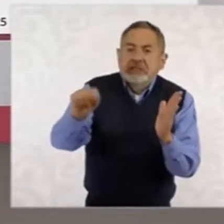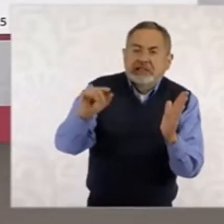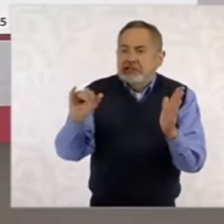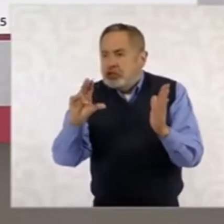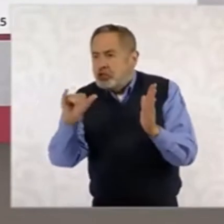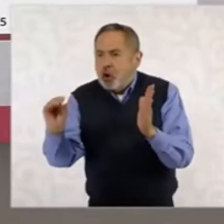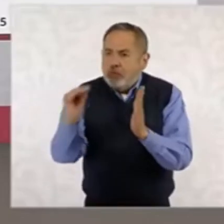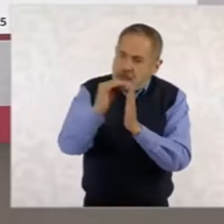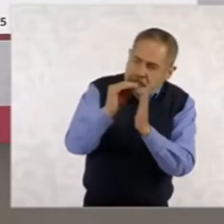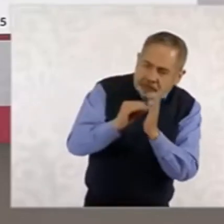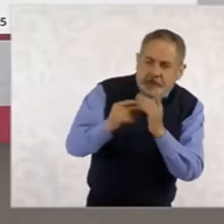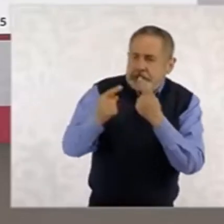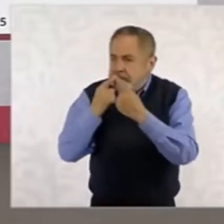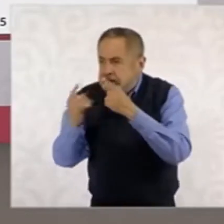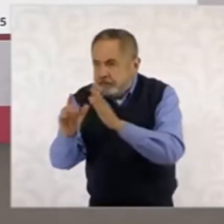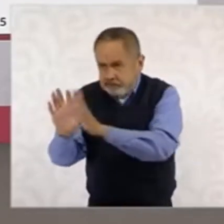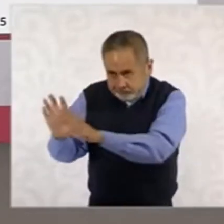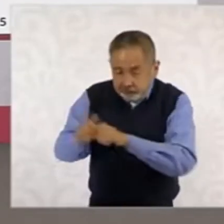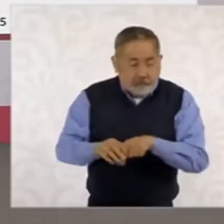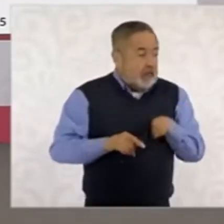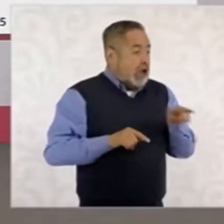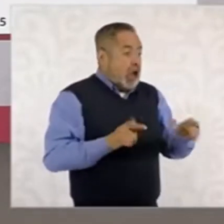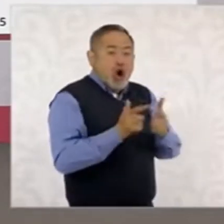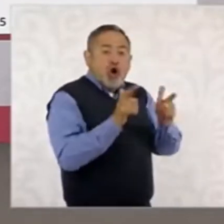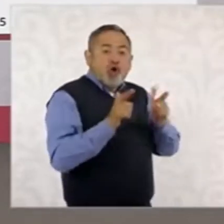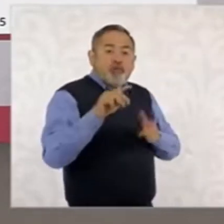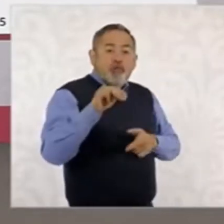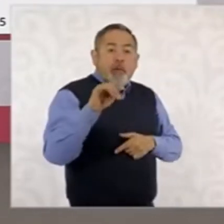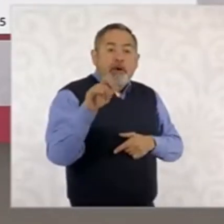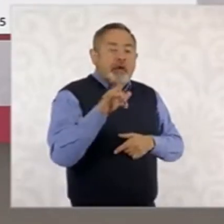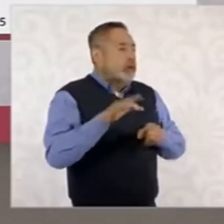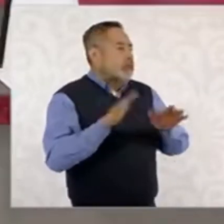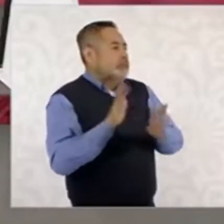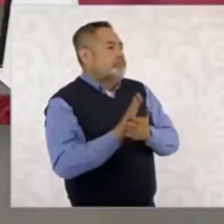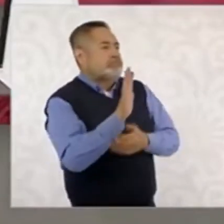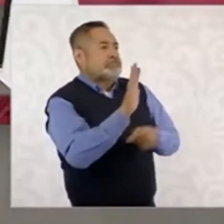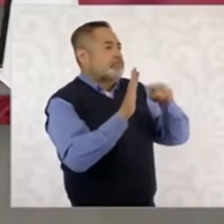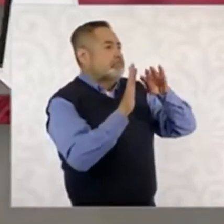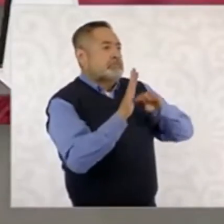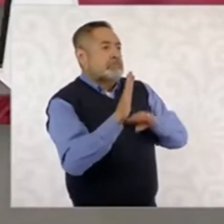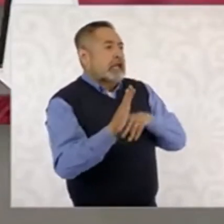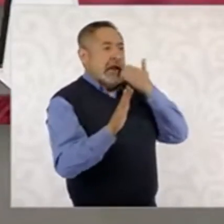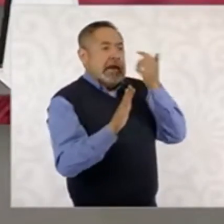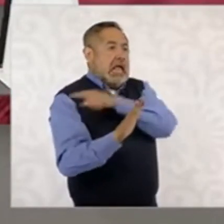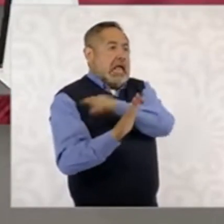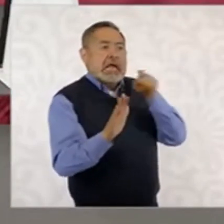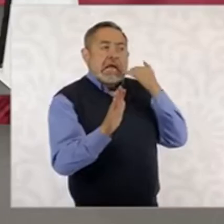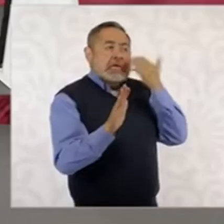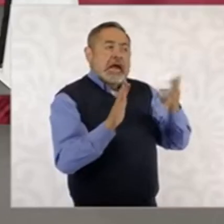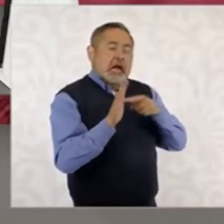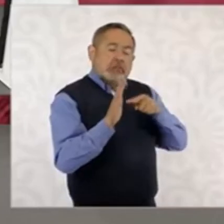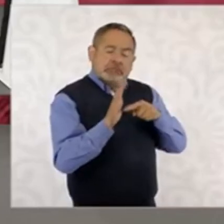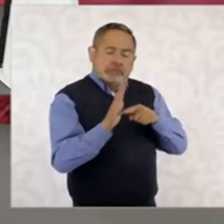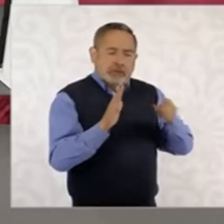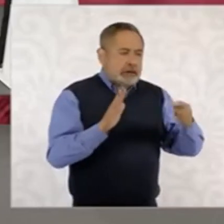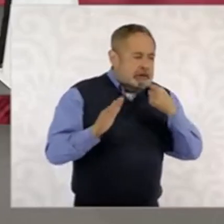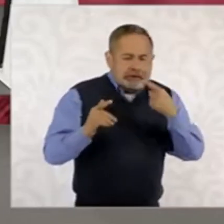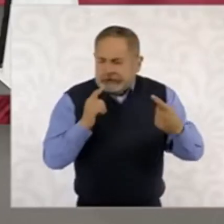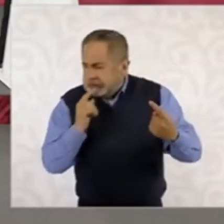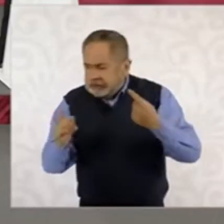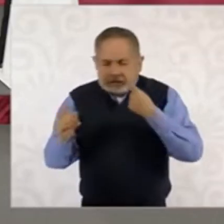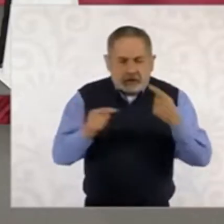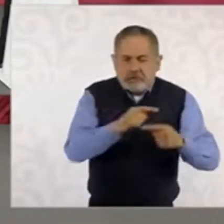tuvimos reuniones con el Grupo México para presentarles las demandas sociales y se firma entonces el convenio de coordinación solidario.